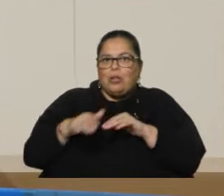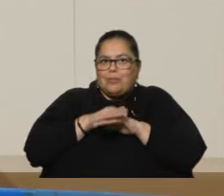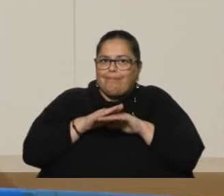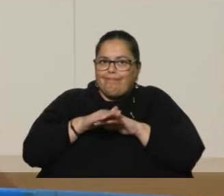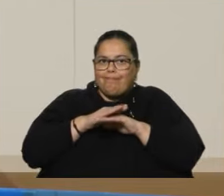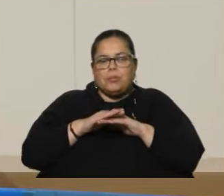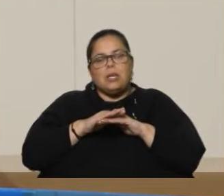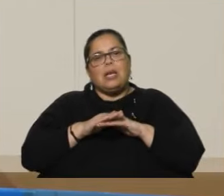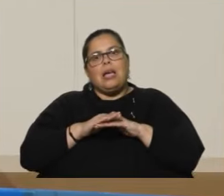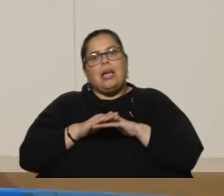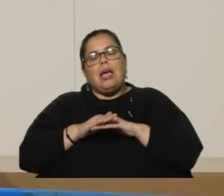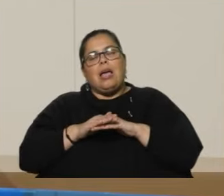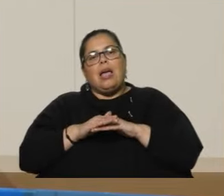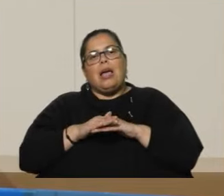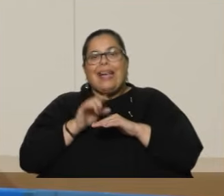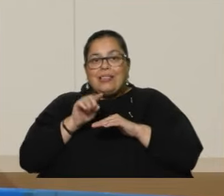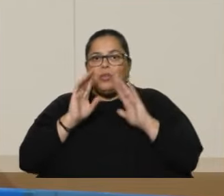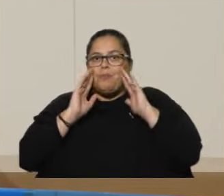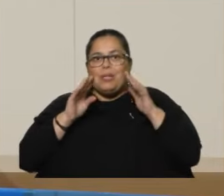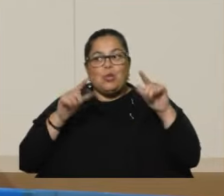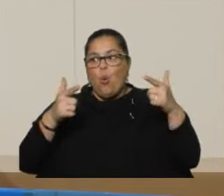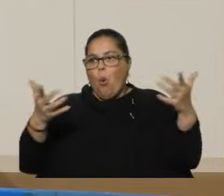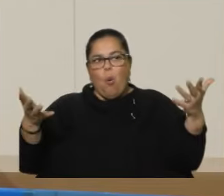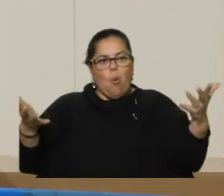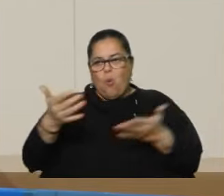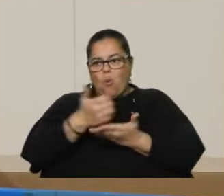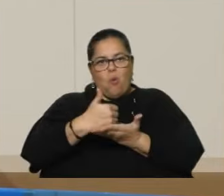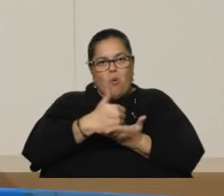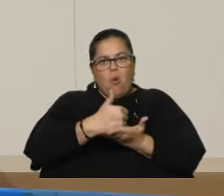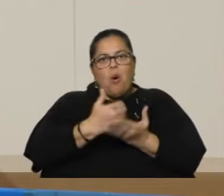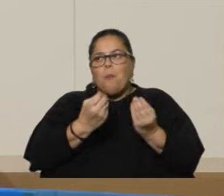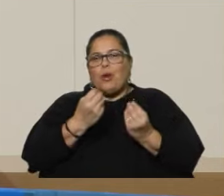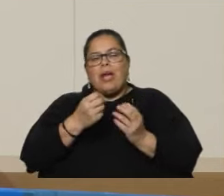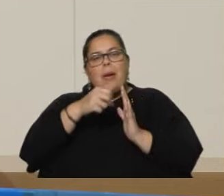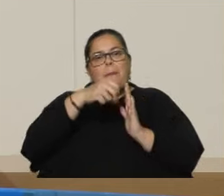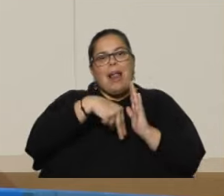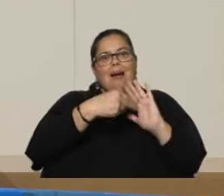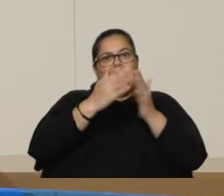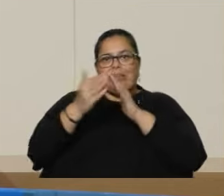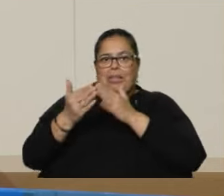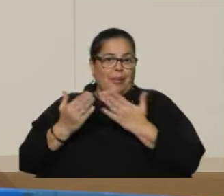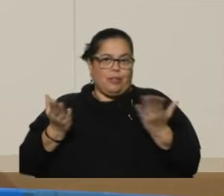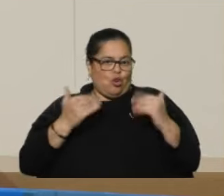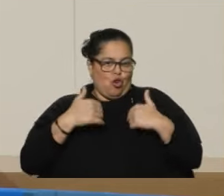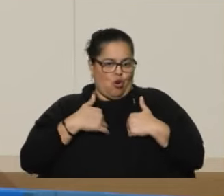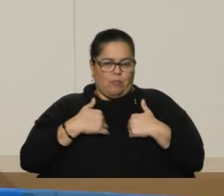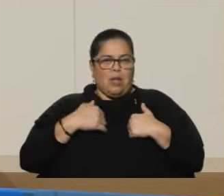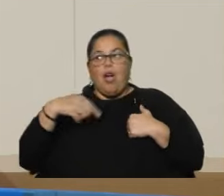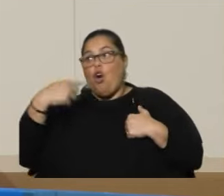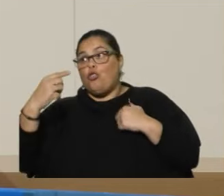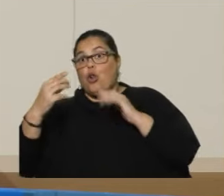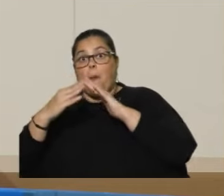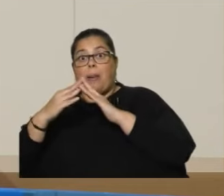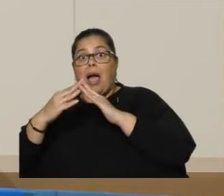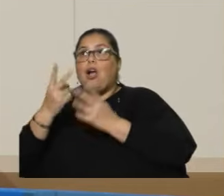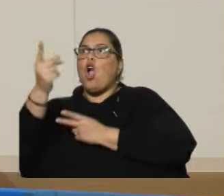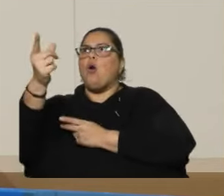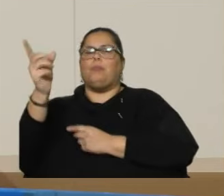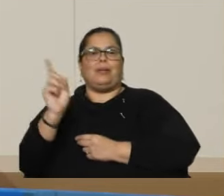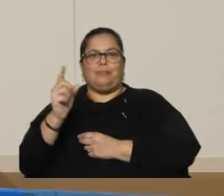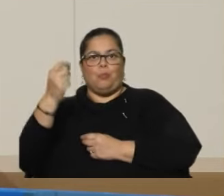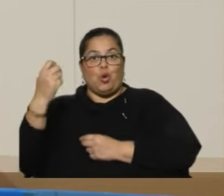que creo que es hoy en día quien quedó más desatendido porque ni el plan de asentamiento le llega, pero tampoco la vivienda promovida obviamente es muy